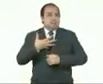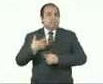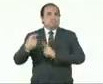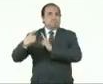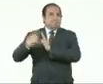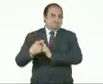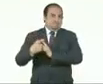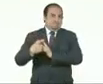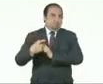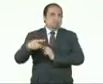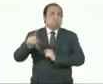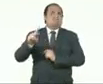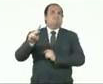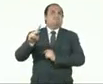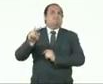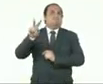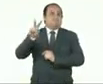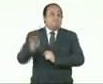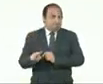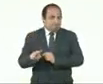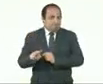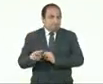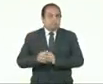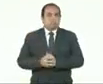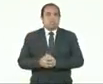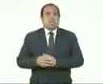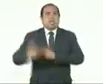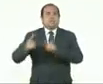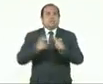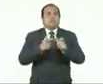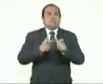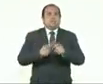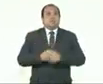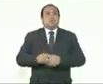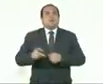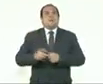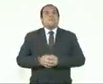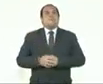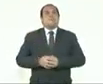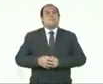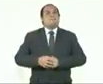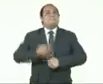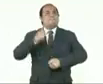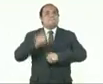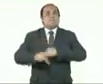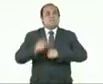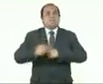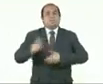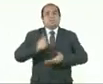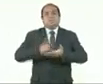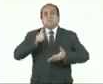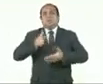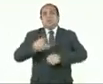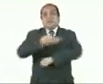protegidos, pero en realidad el arma es un grave riesgo para la familia y para el